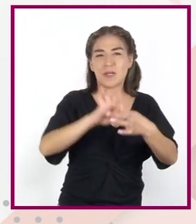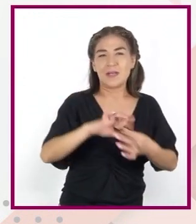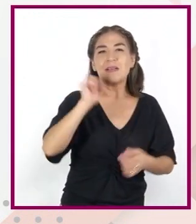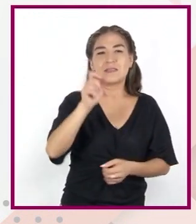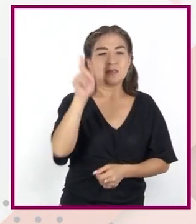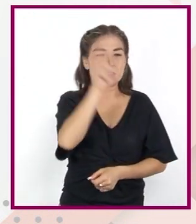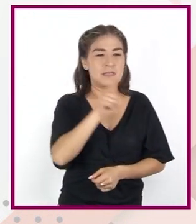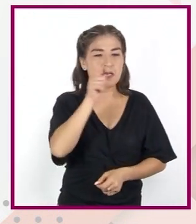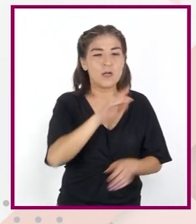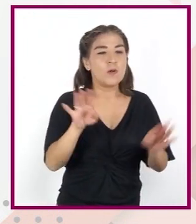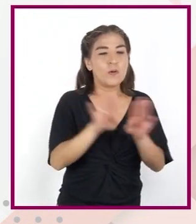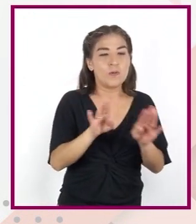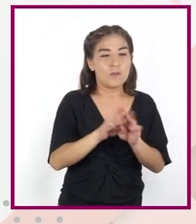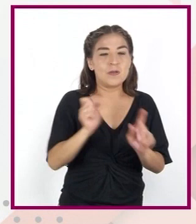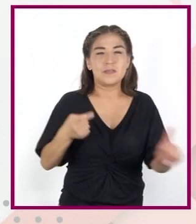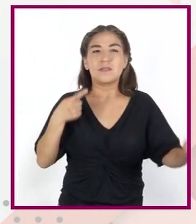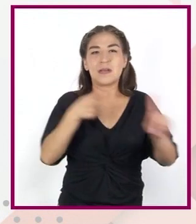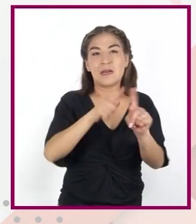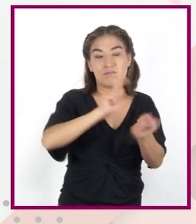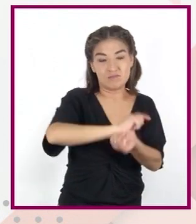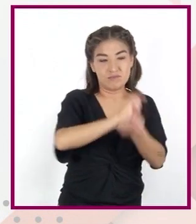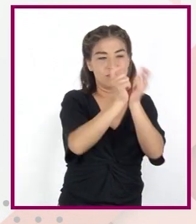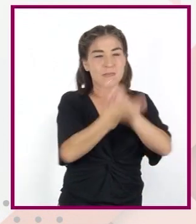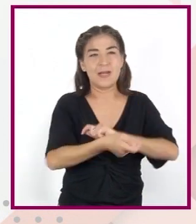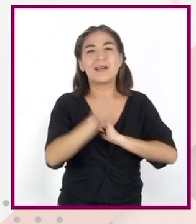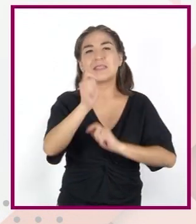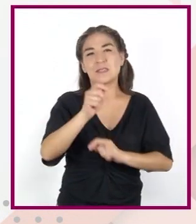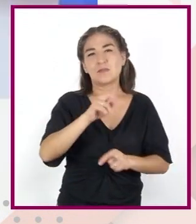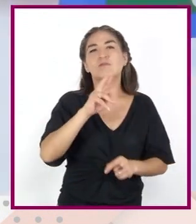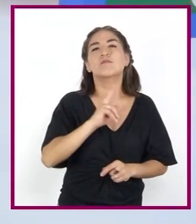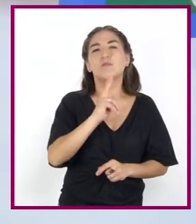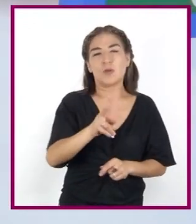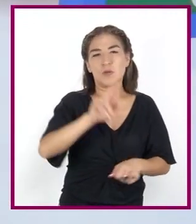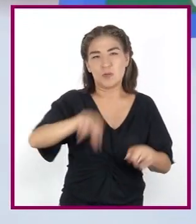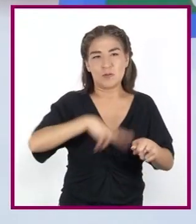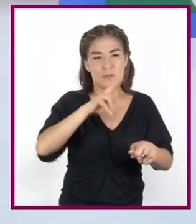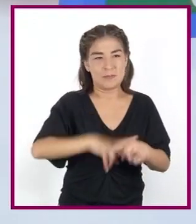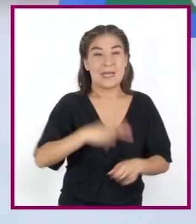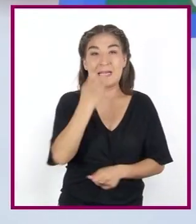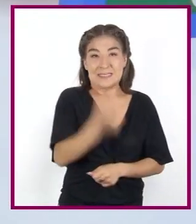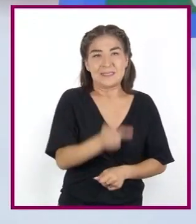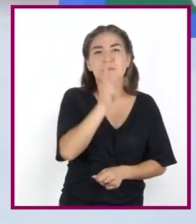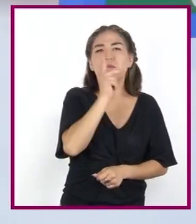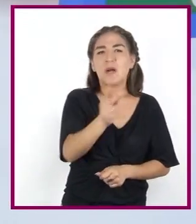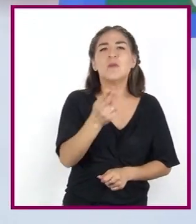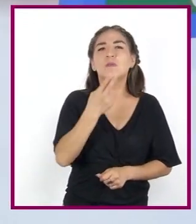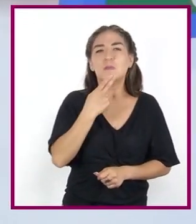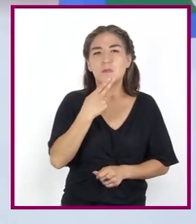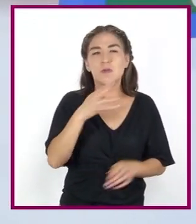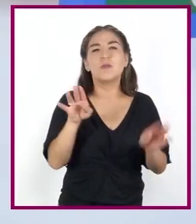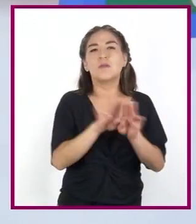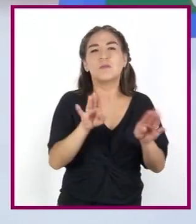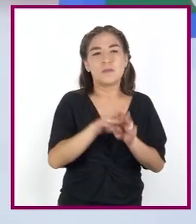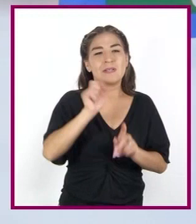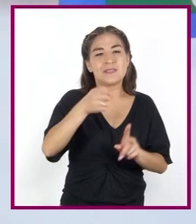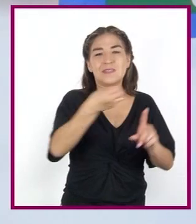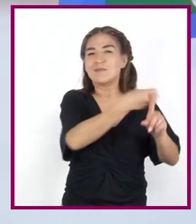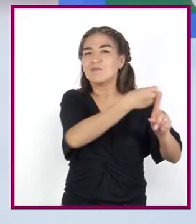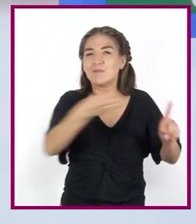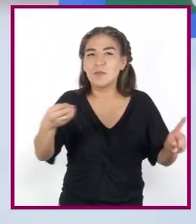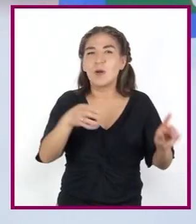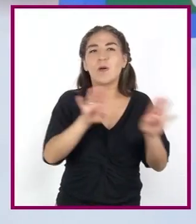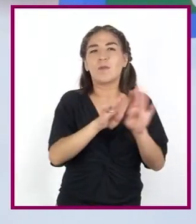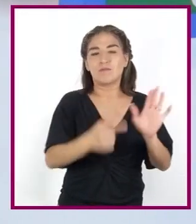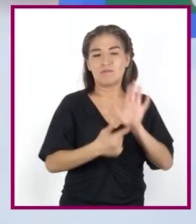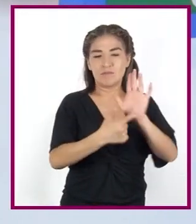lengua sin pasar por las transformaciones fonéticas normales. Estas palabras se utilizan por prestigio, pues se